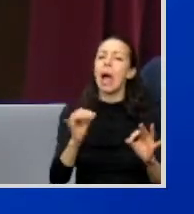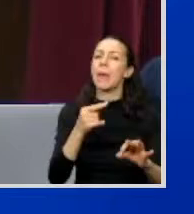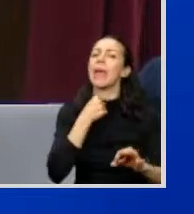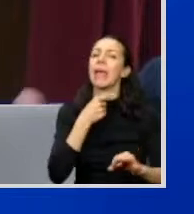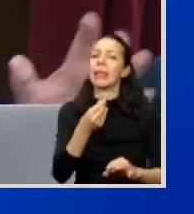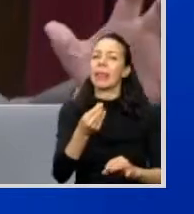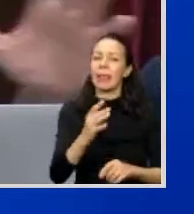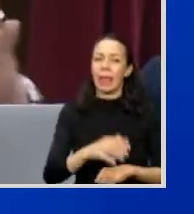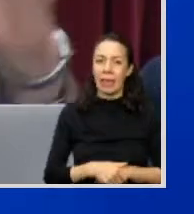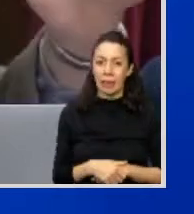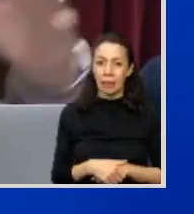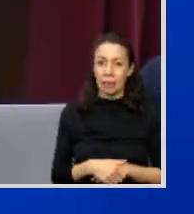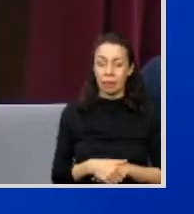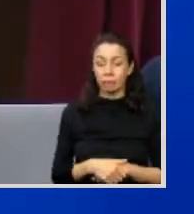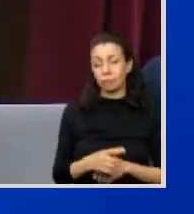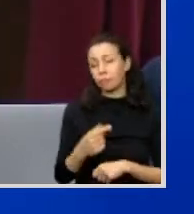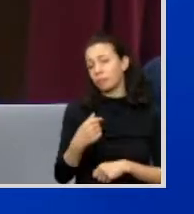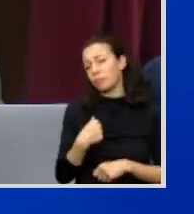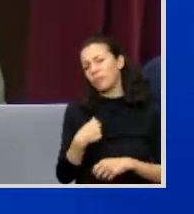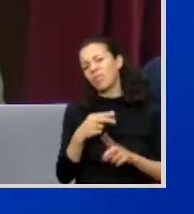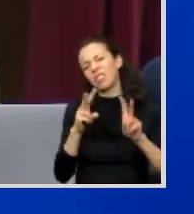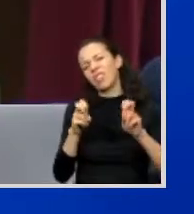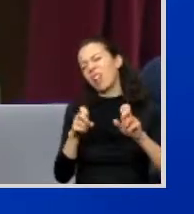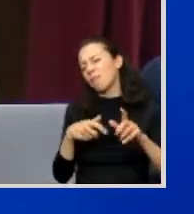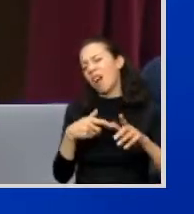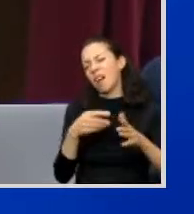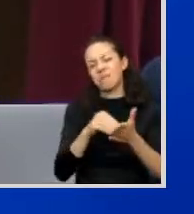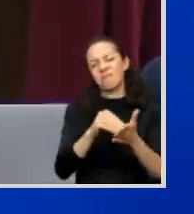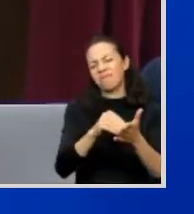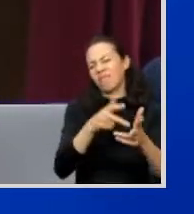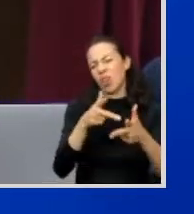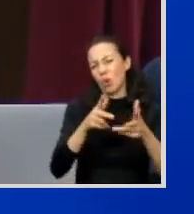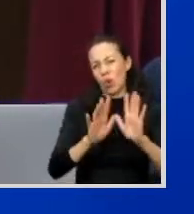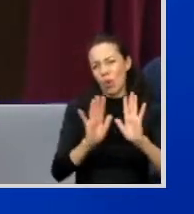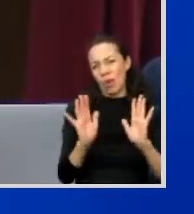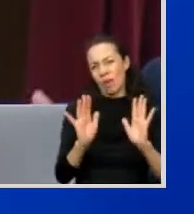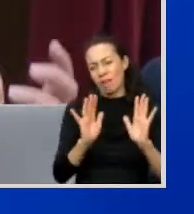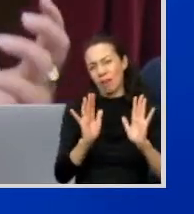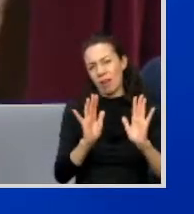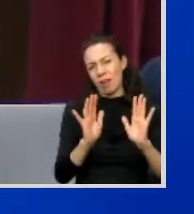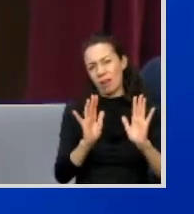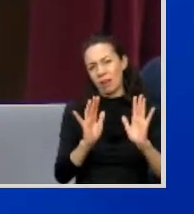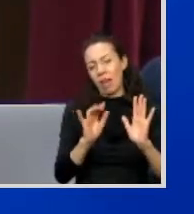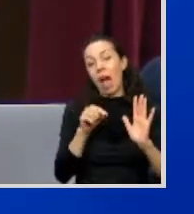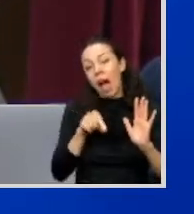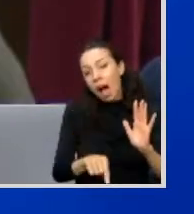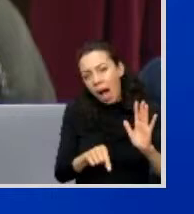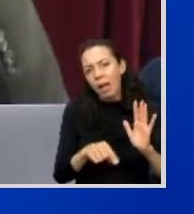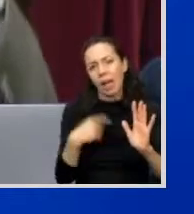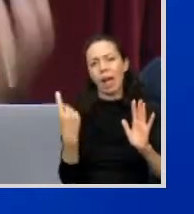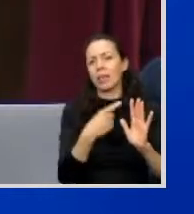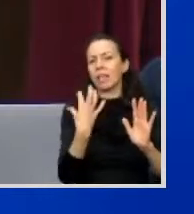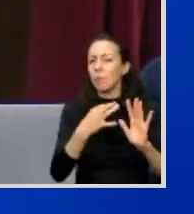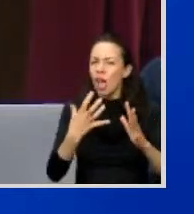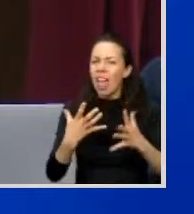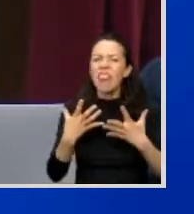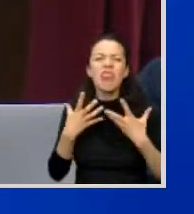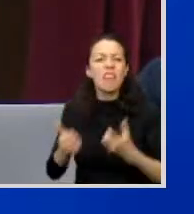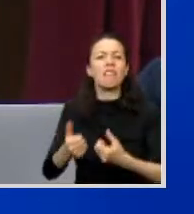Radical, es el que tiene que decir si realmente él piensa ser el candidato. O sea